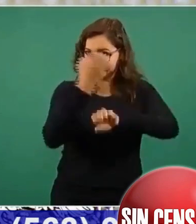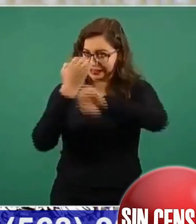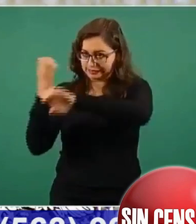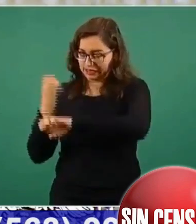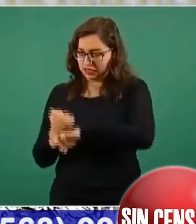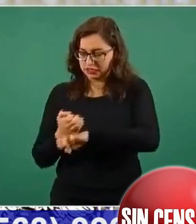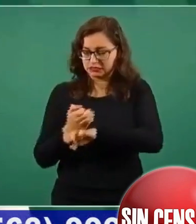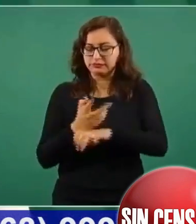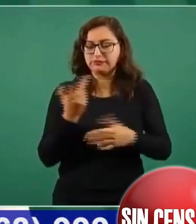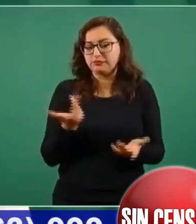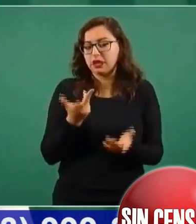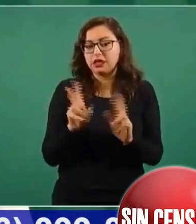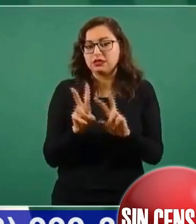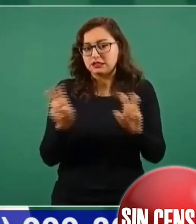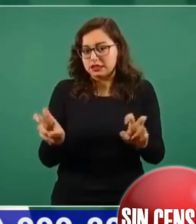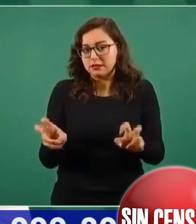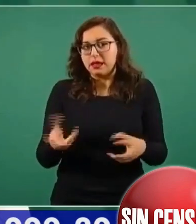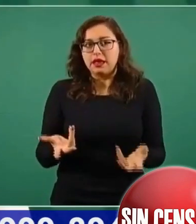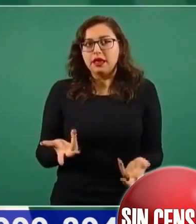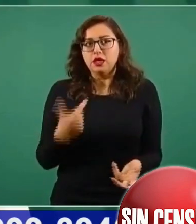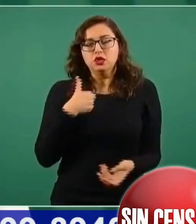allá, yo decía,